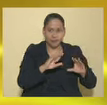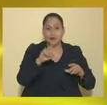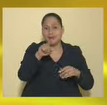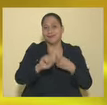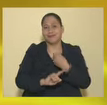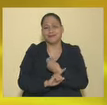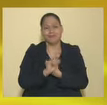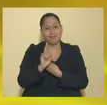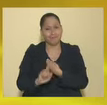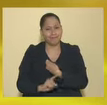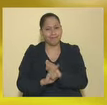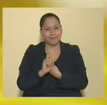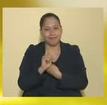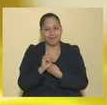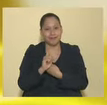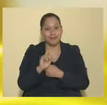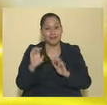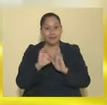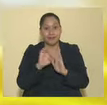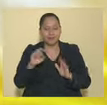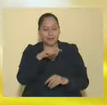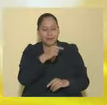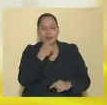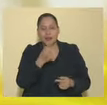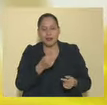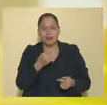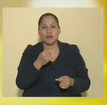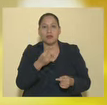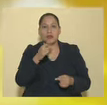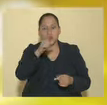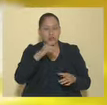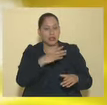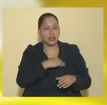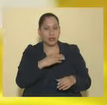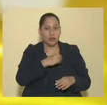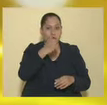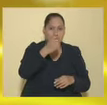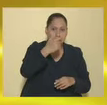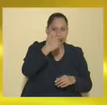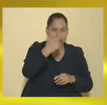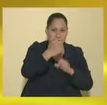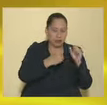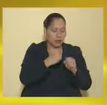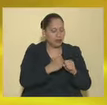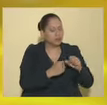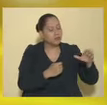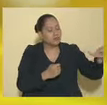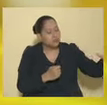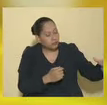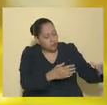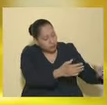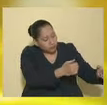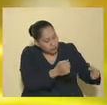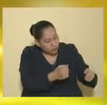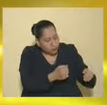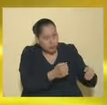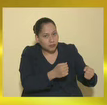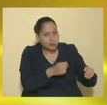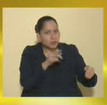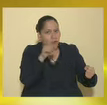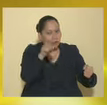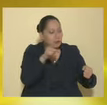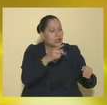fuerte, porque cuando tomaste a tu hijo de 6, 7 años de edad, lo